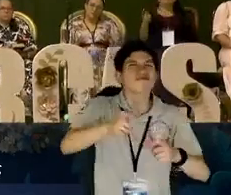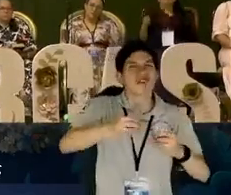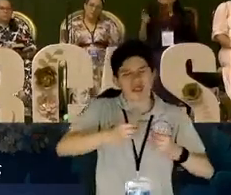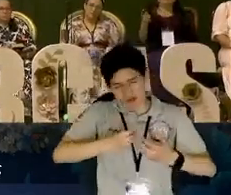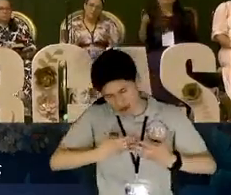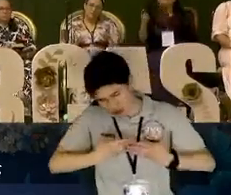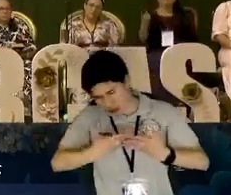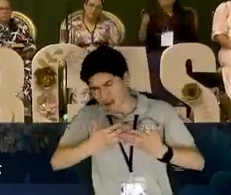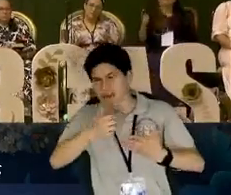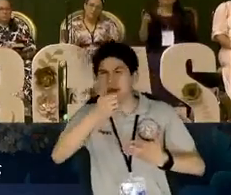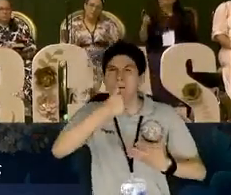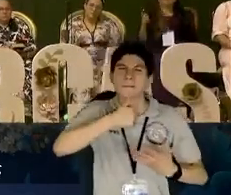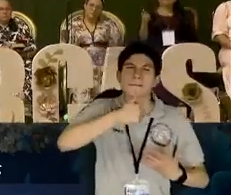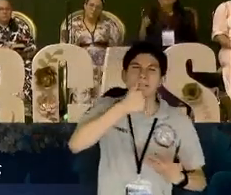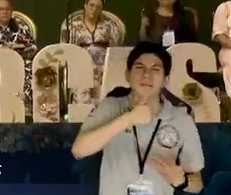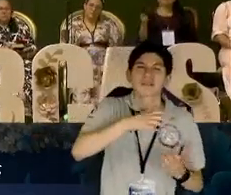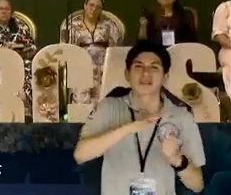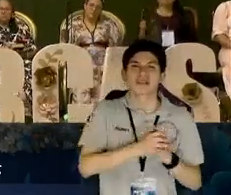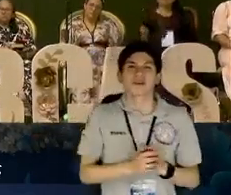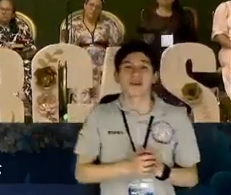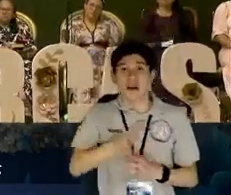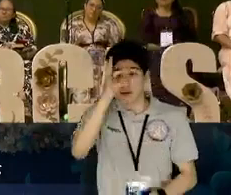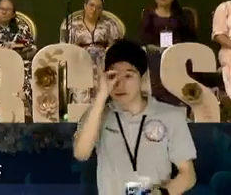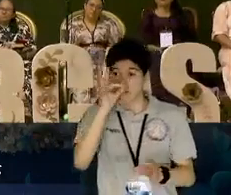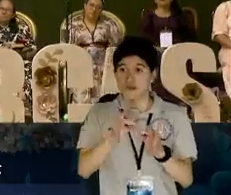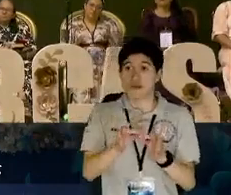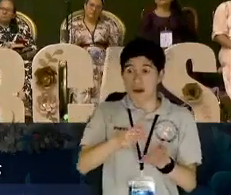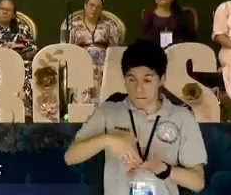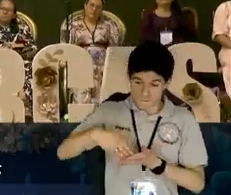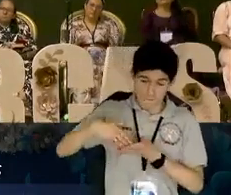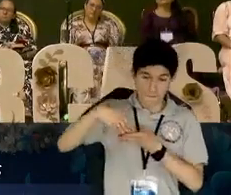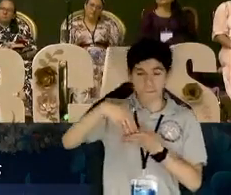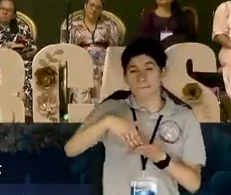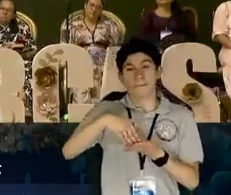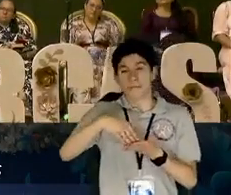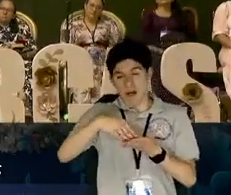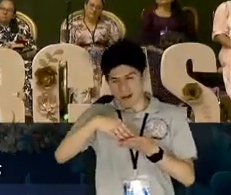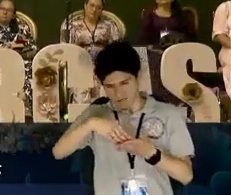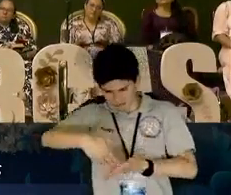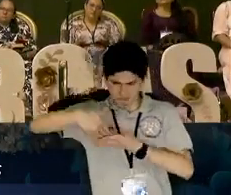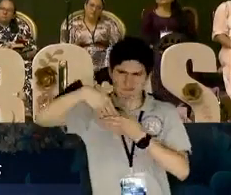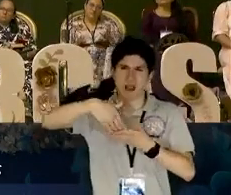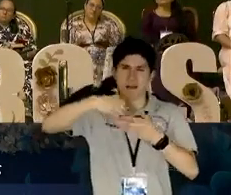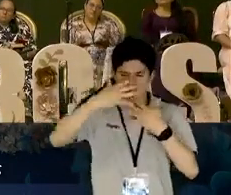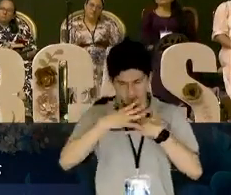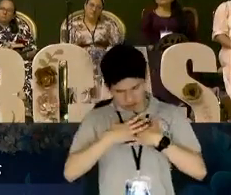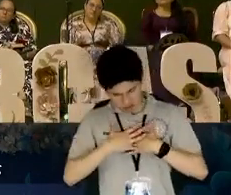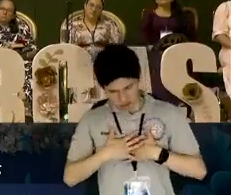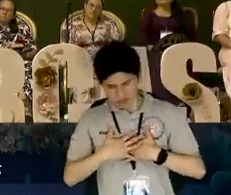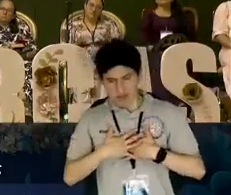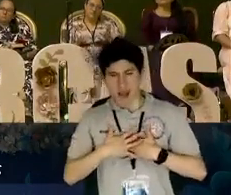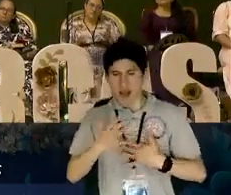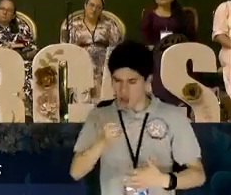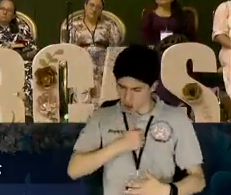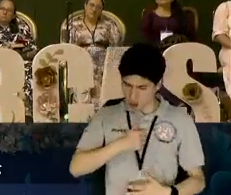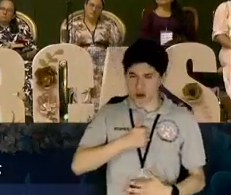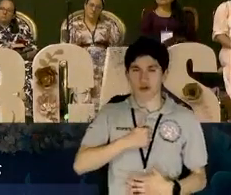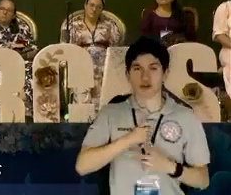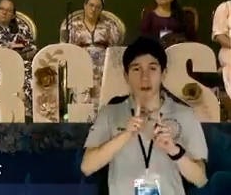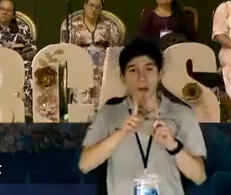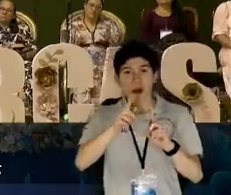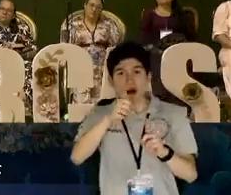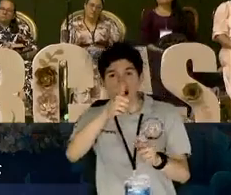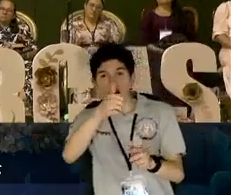¿Cierto? Fe, mansedumbre y templanza para conmigo. Así que la paciencia hace parte también de